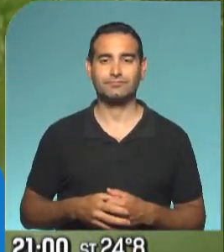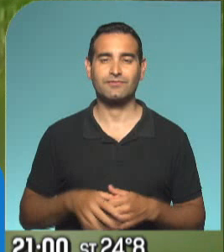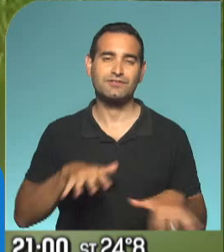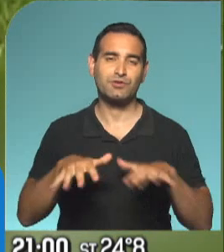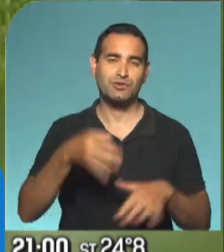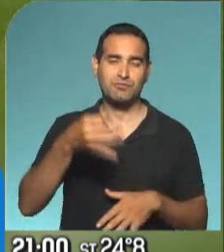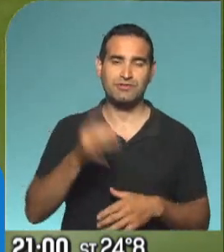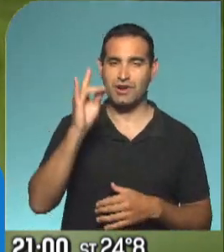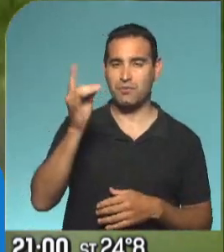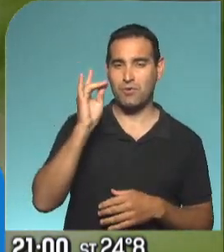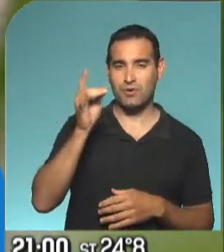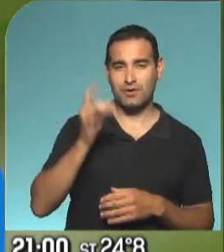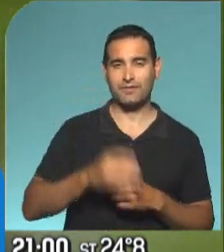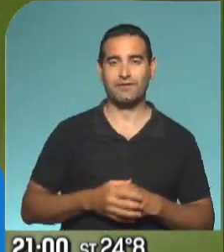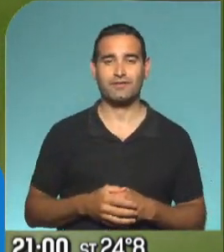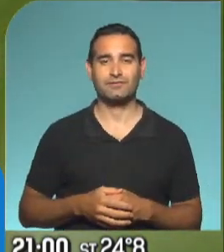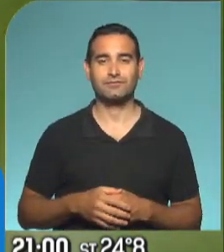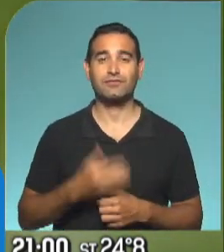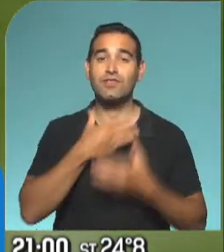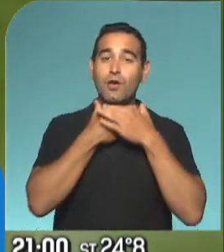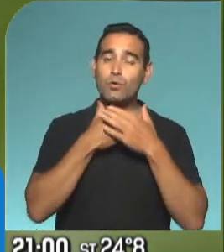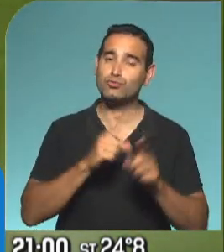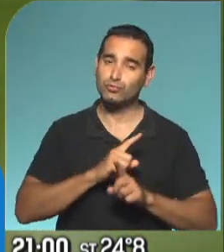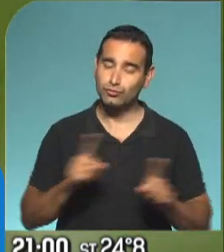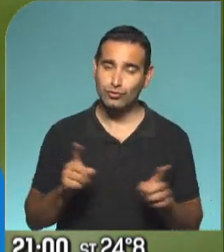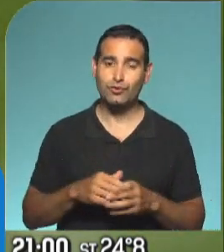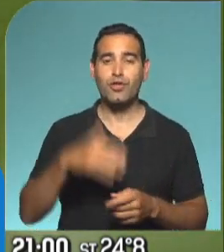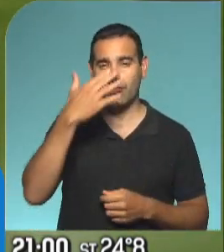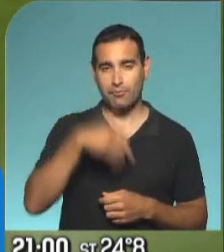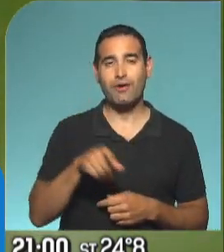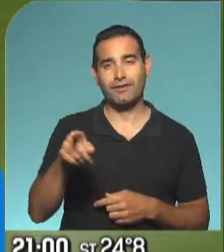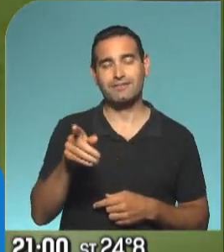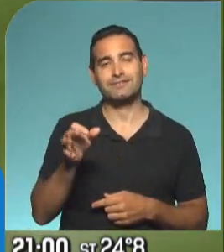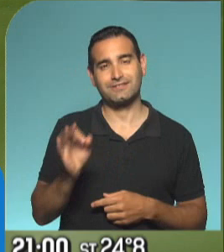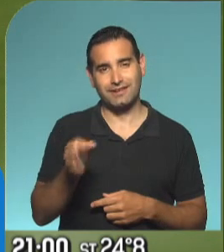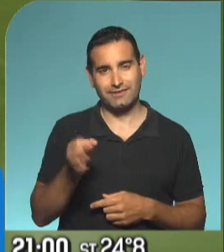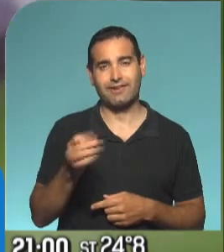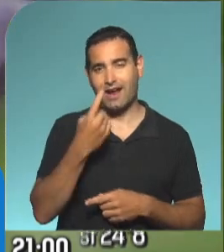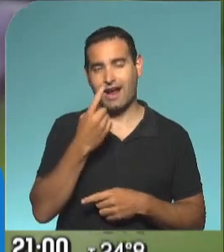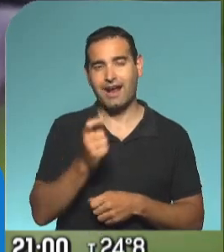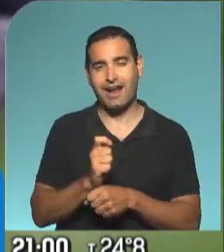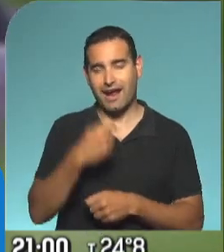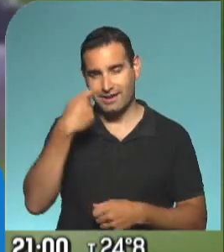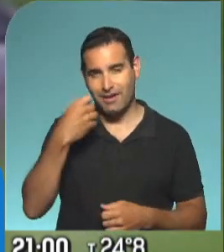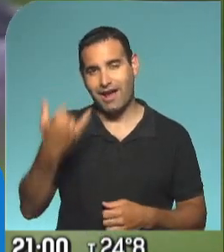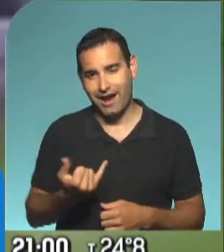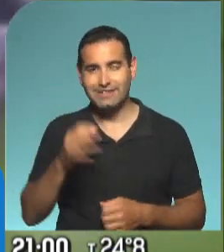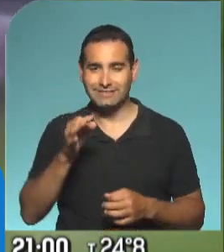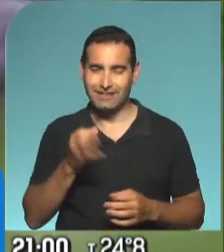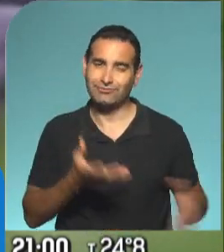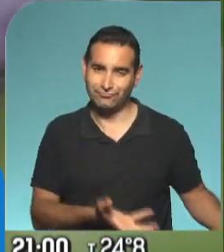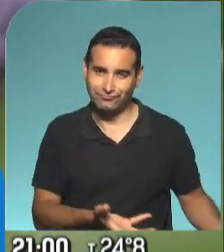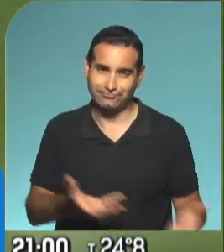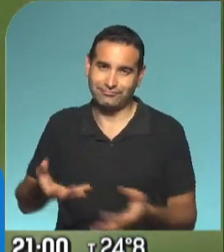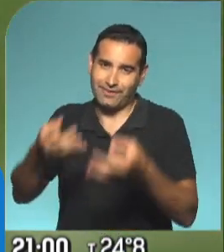particular en Bolivia, después fue retirado. No, del cuello no, del cuello no. Después vino alguien que se ve que tiene animales, lo retiró como corresponde, el pichicho